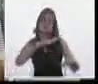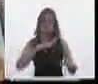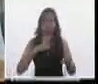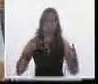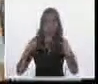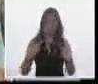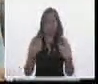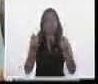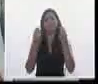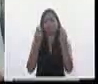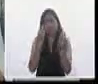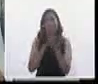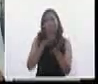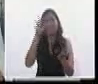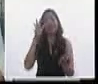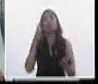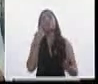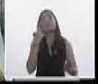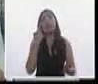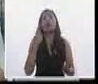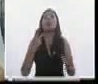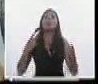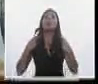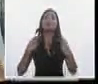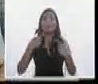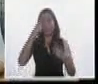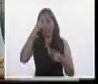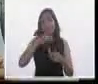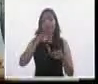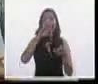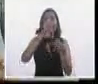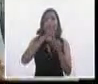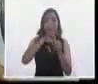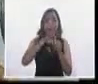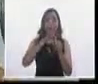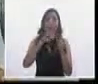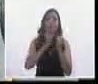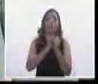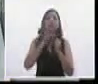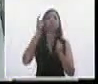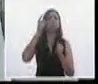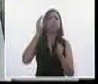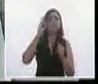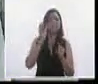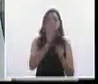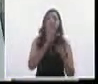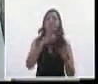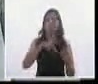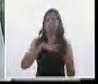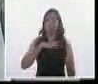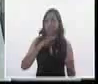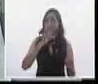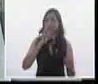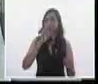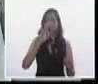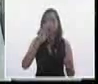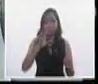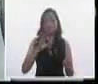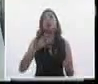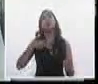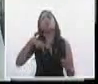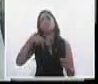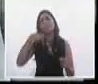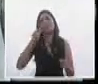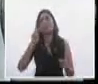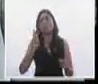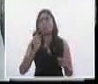personas por ejemplo en en que tienen credencial para votar que tienen discapacida intelectual muy bien y pueden desarrollarse